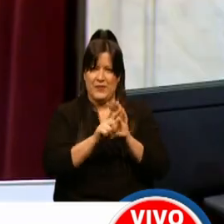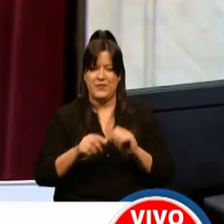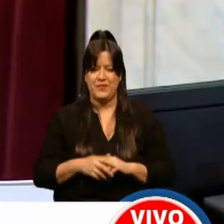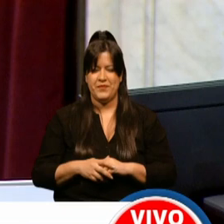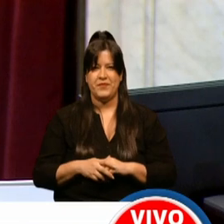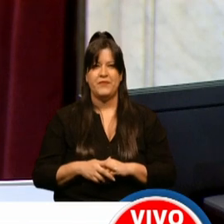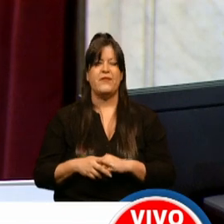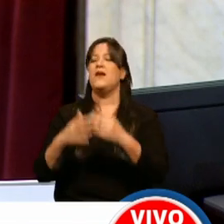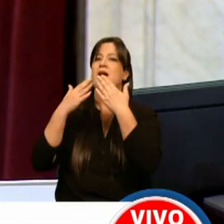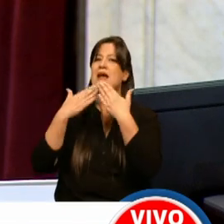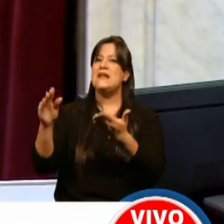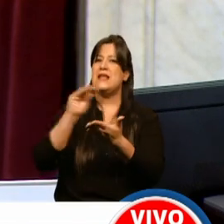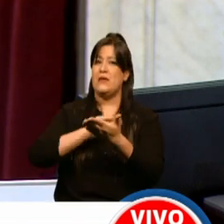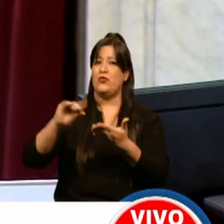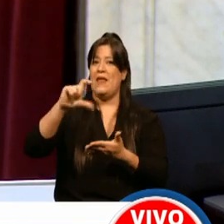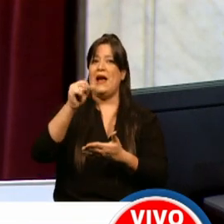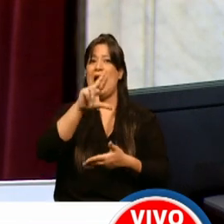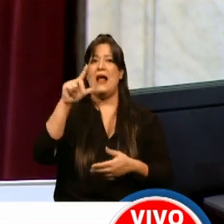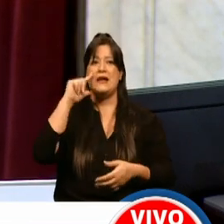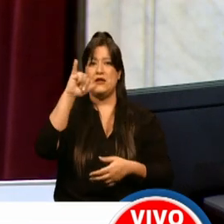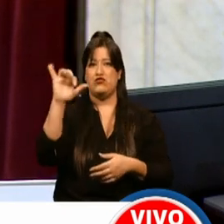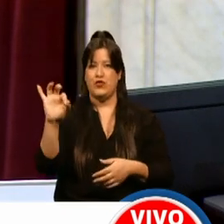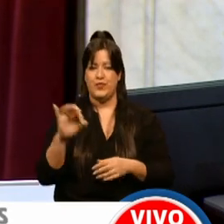muchas gracias diputada carrizo